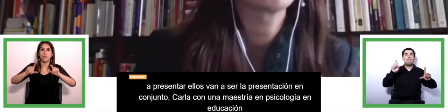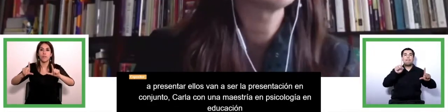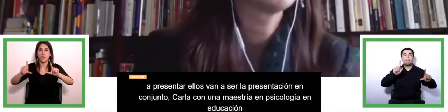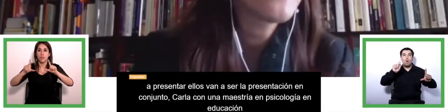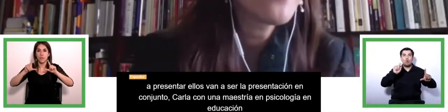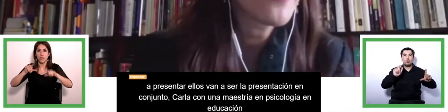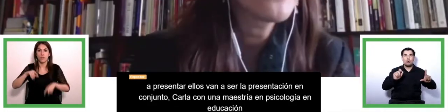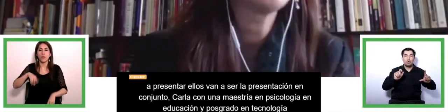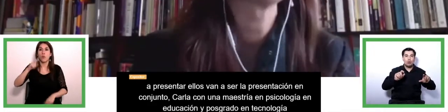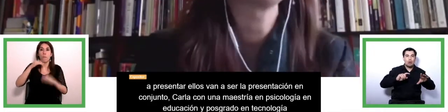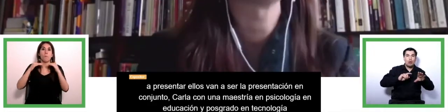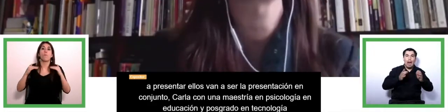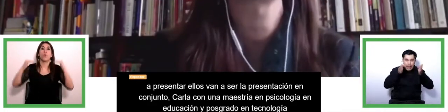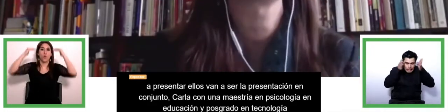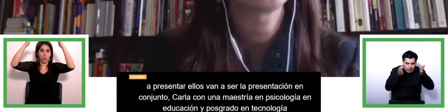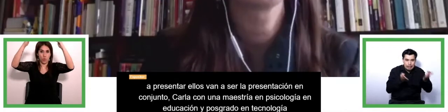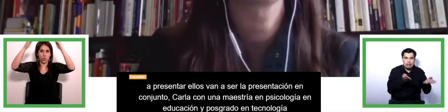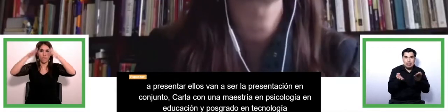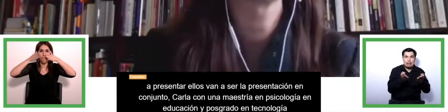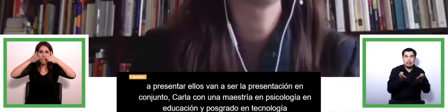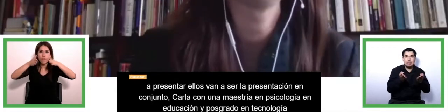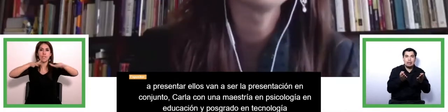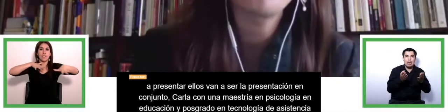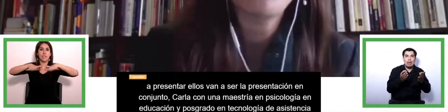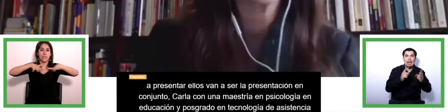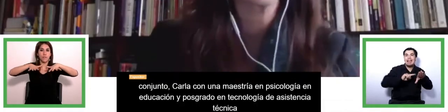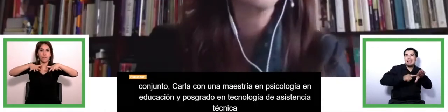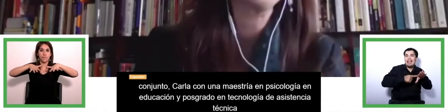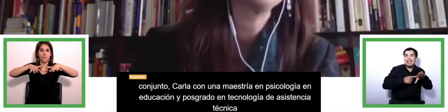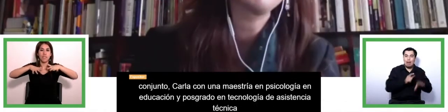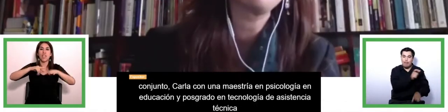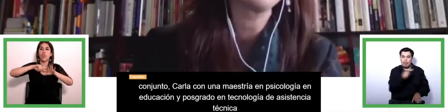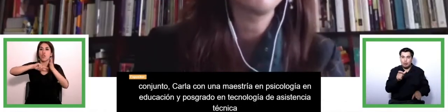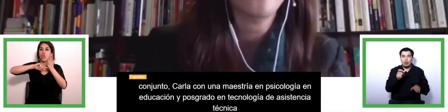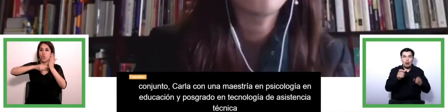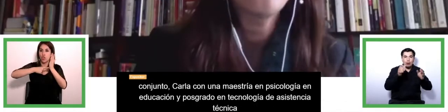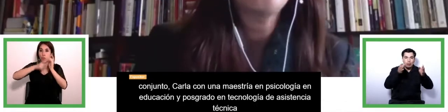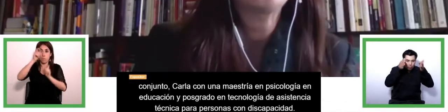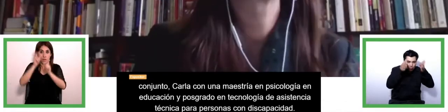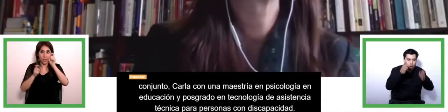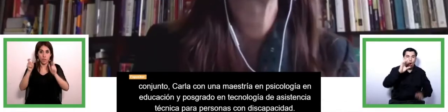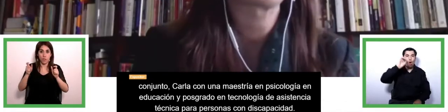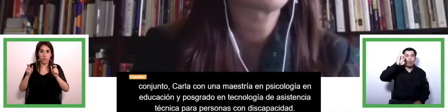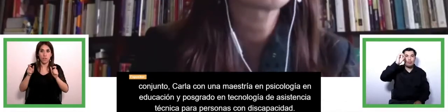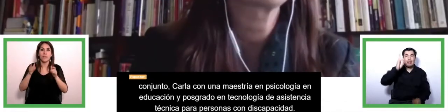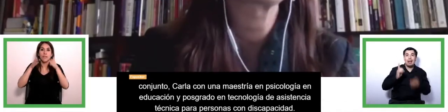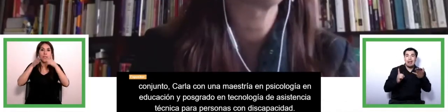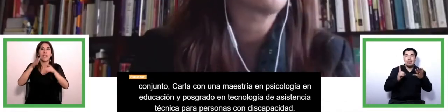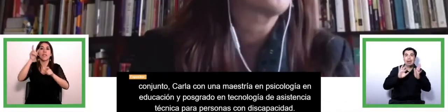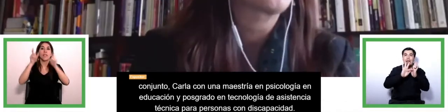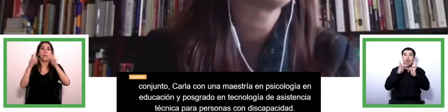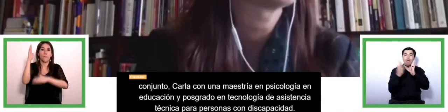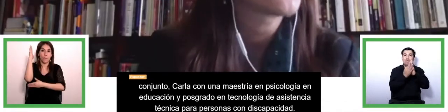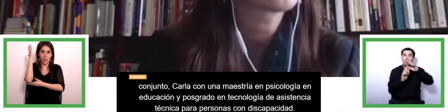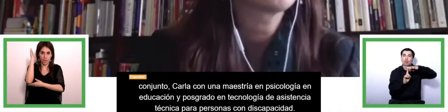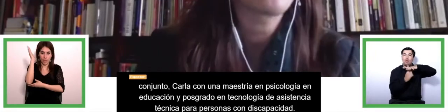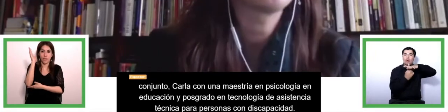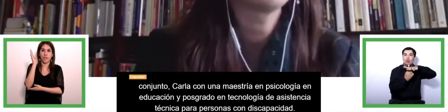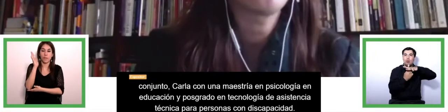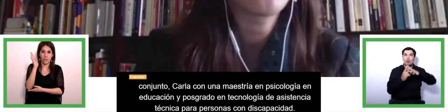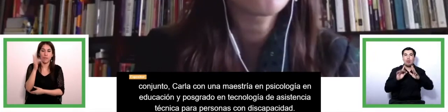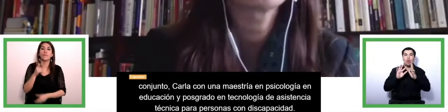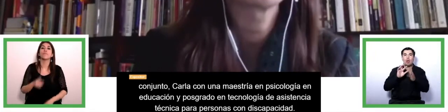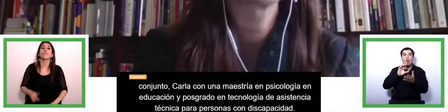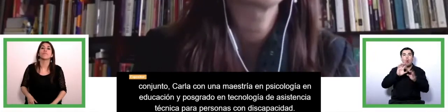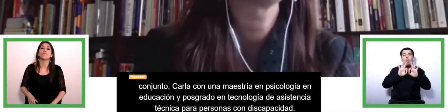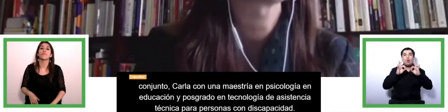en tecnología asistiva y asistencia técnica y accesibilidad para personas con discapacidad. Ella es fundadora y coordinadora general